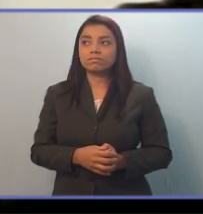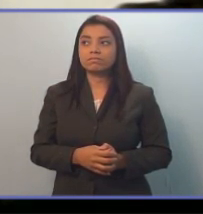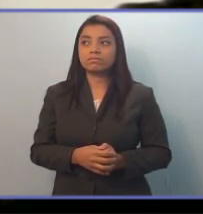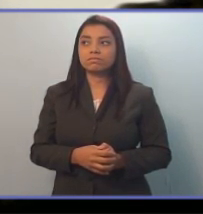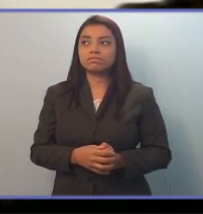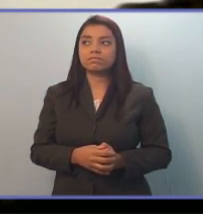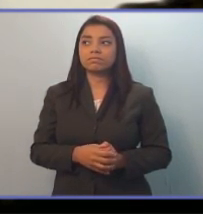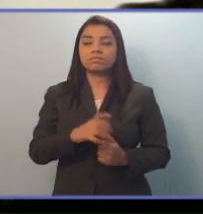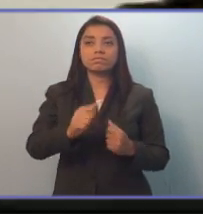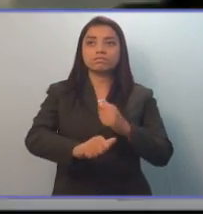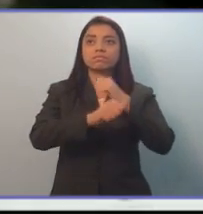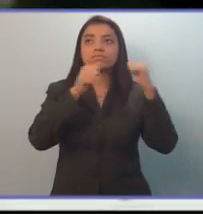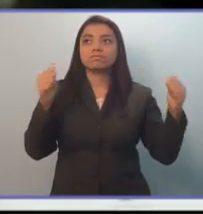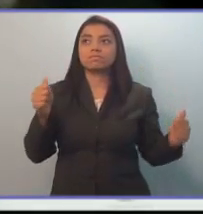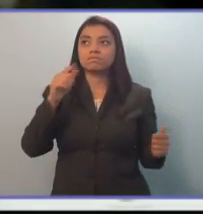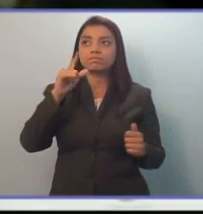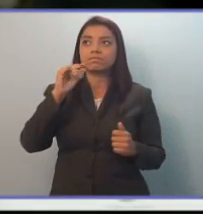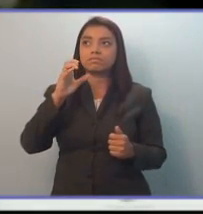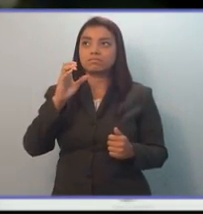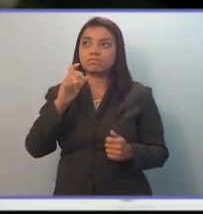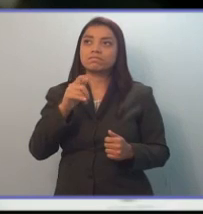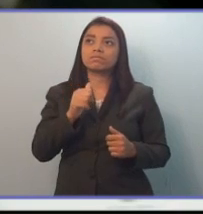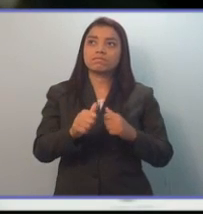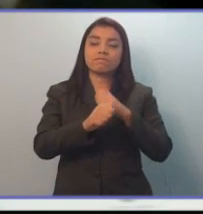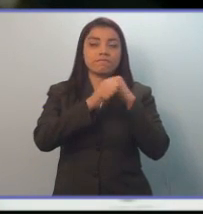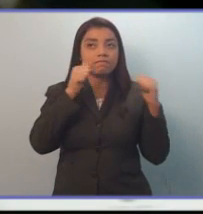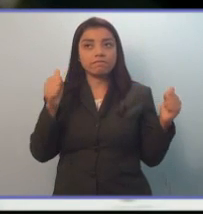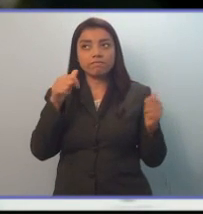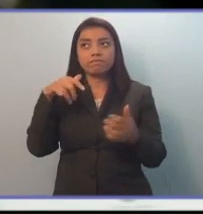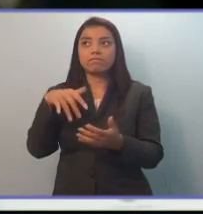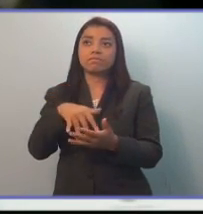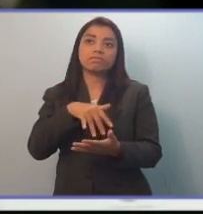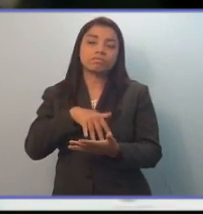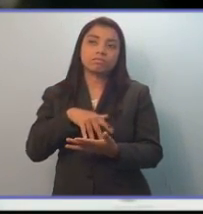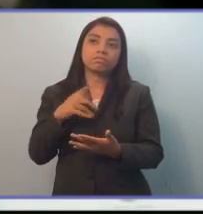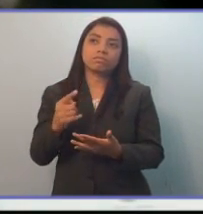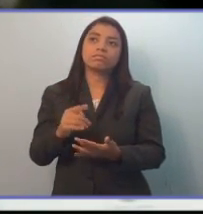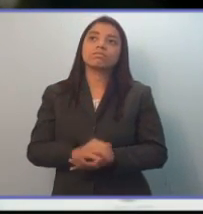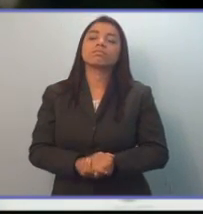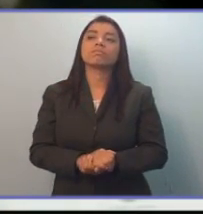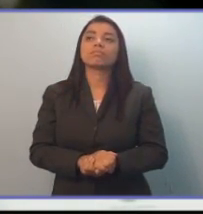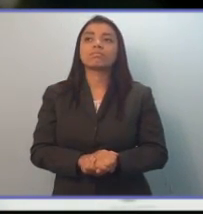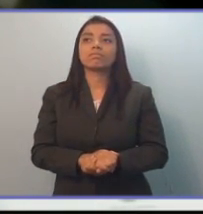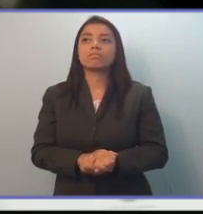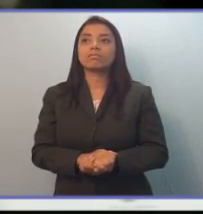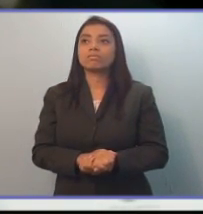Bien, buenos días, licenciado. Buenos días al público presente.